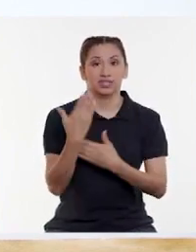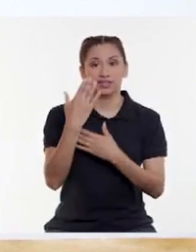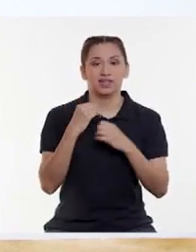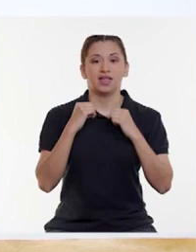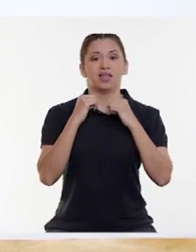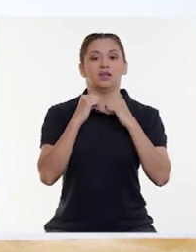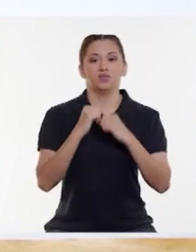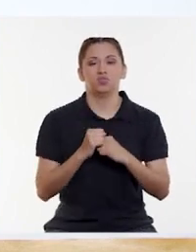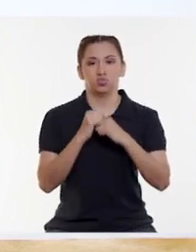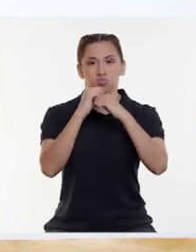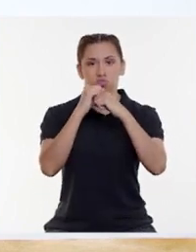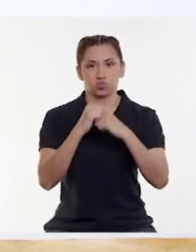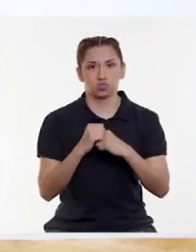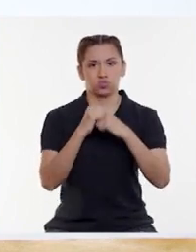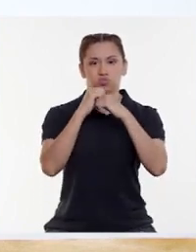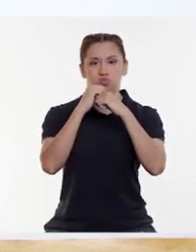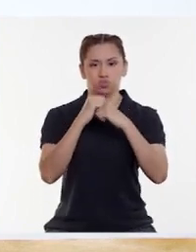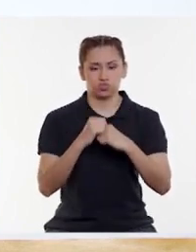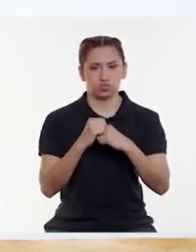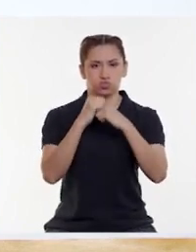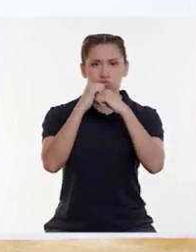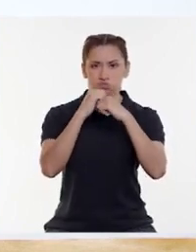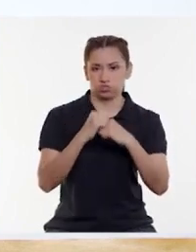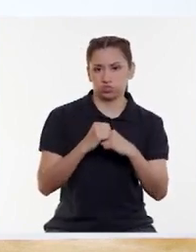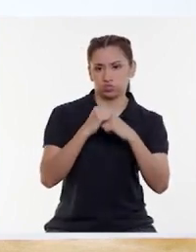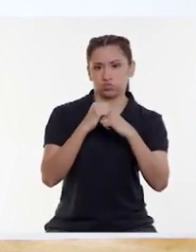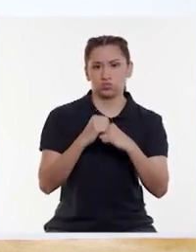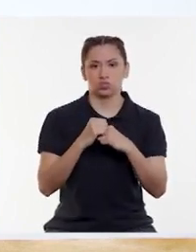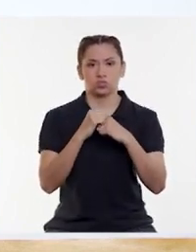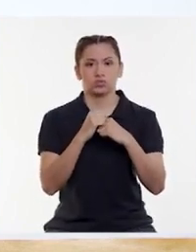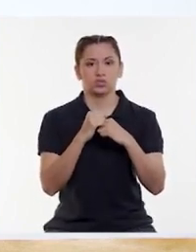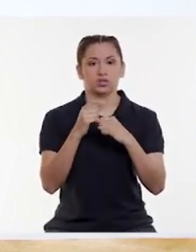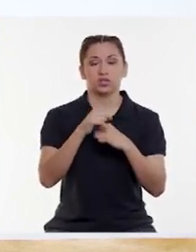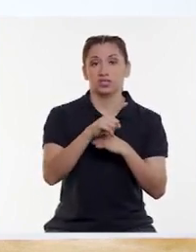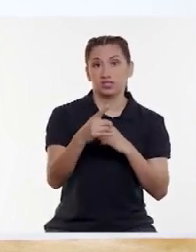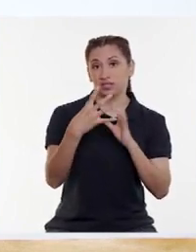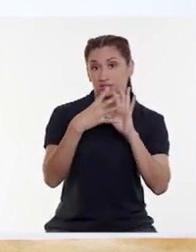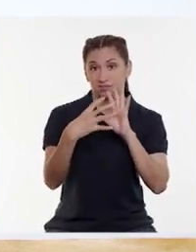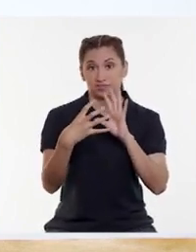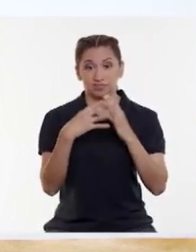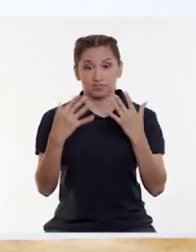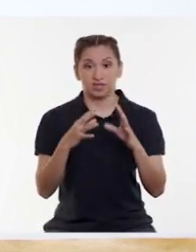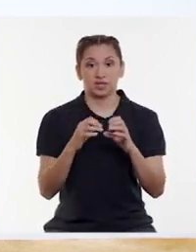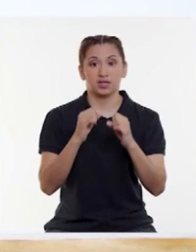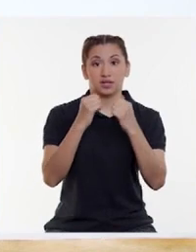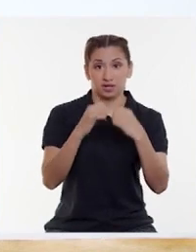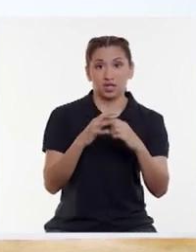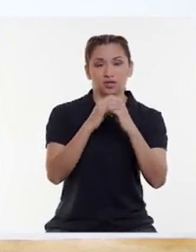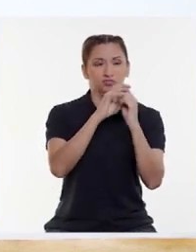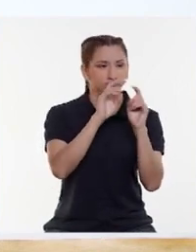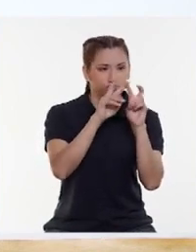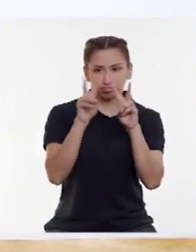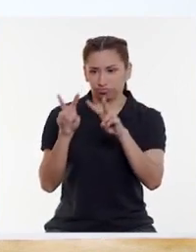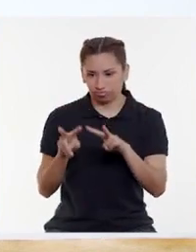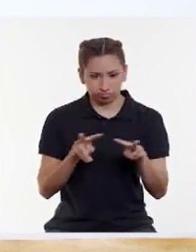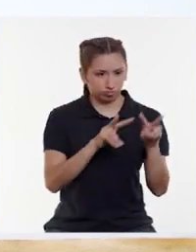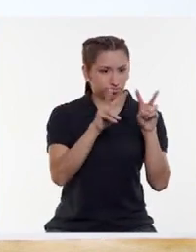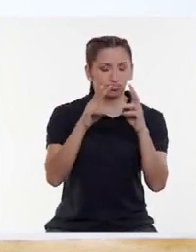día. Vamos. Eso es. Muy bien, verificamos que nuestros servidores estén operativos y